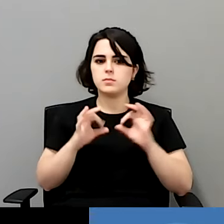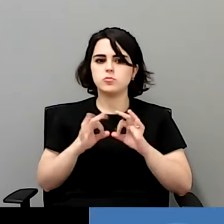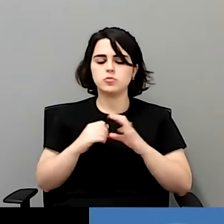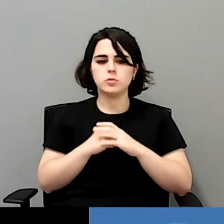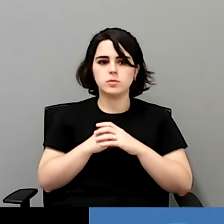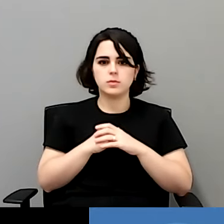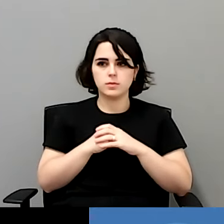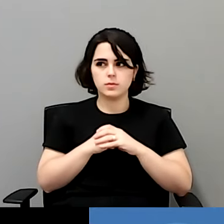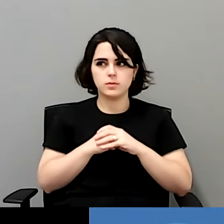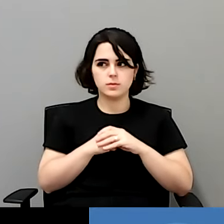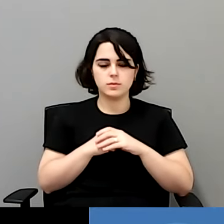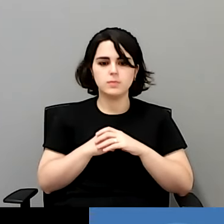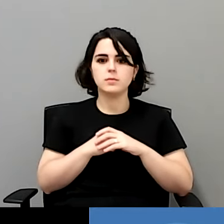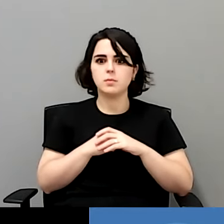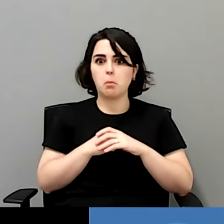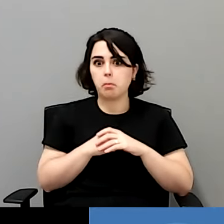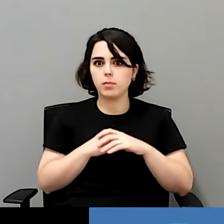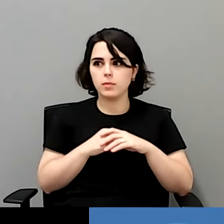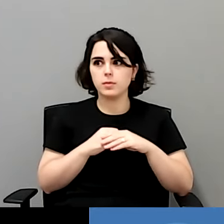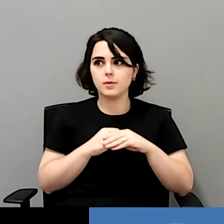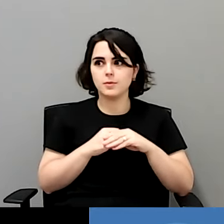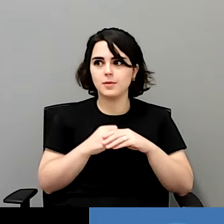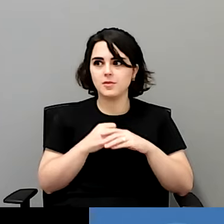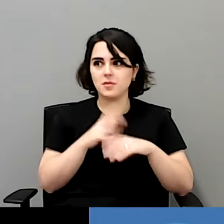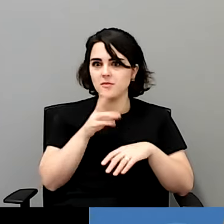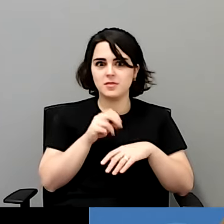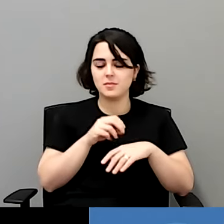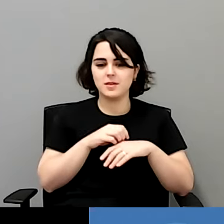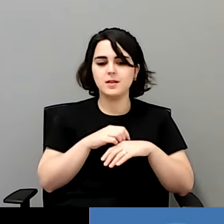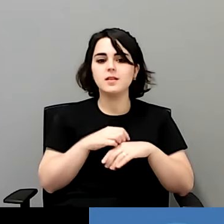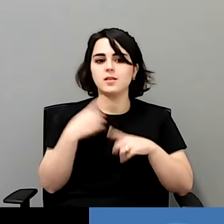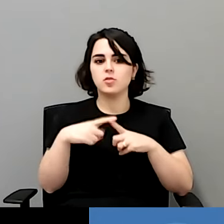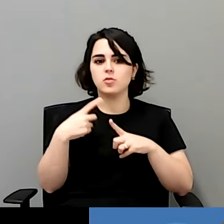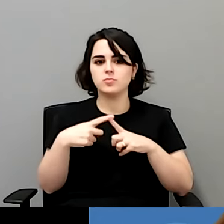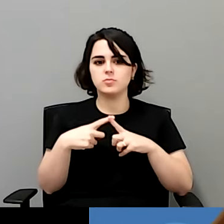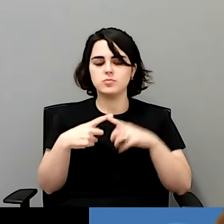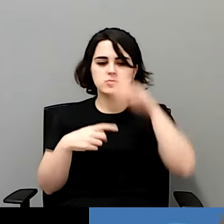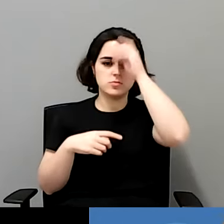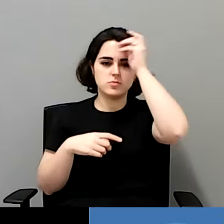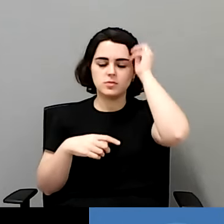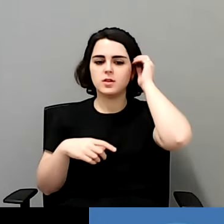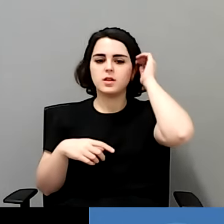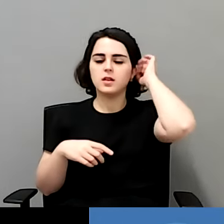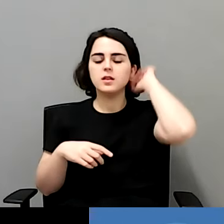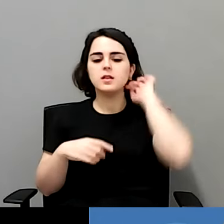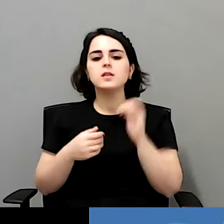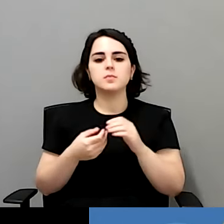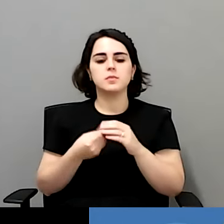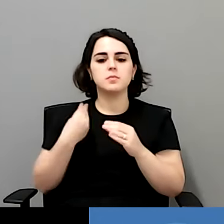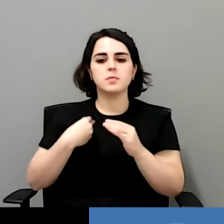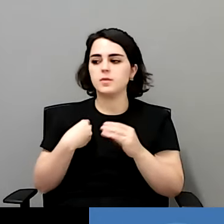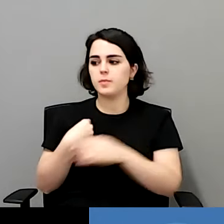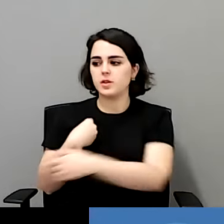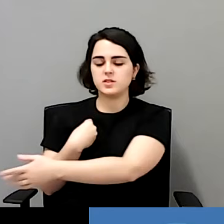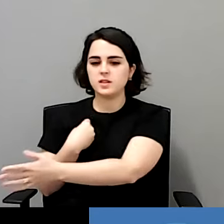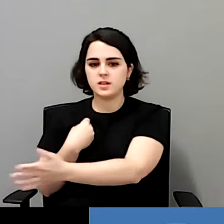Ahí. Ya está. Bueno, una de las cosas que se pone encima de la mesa, yo creo